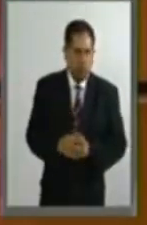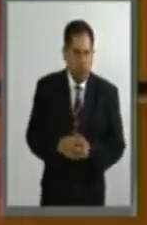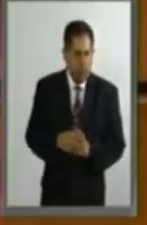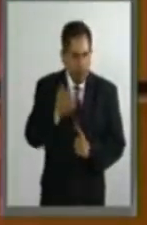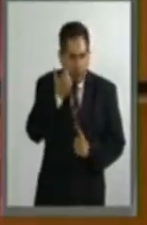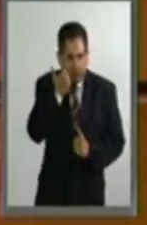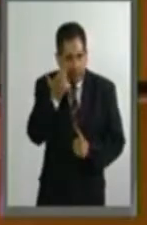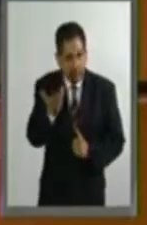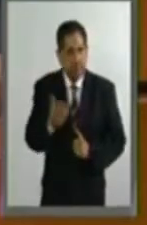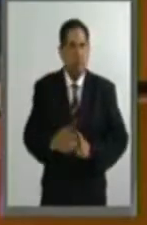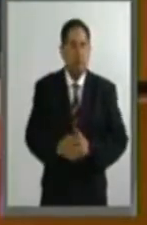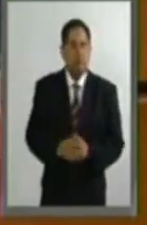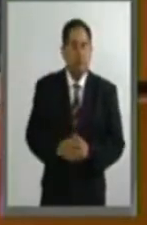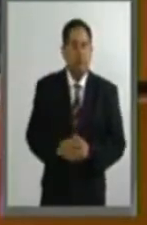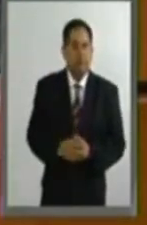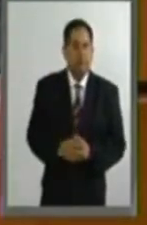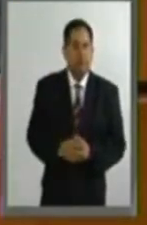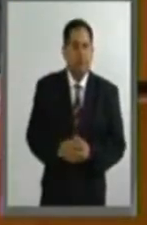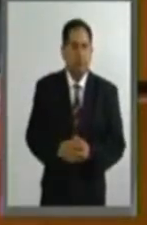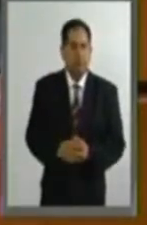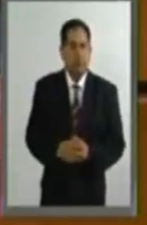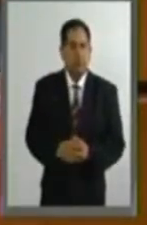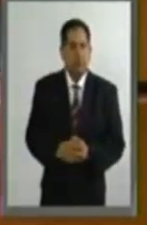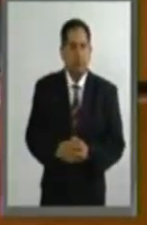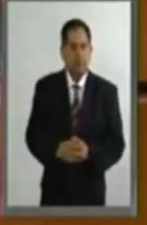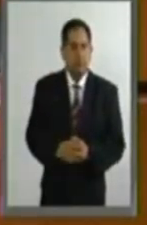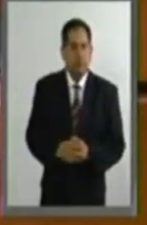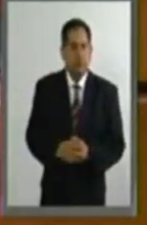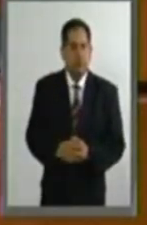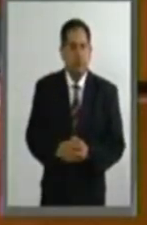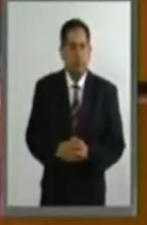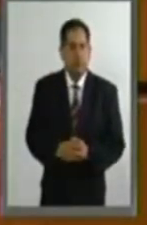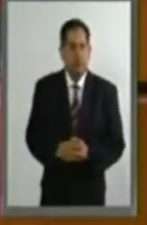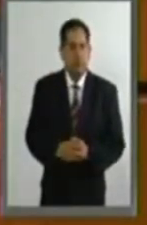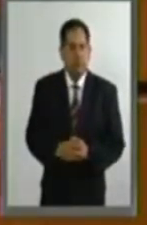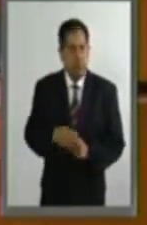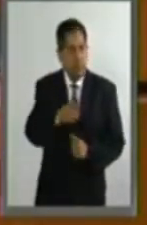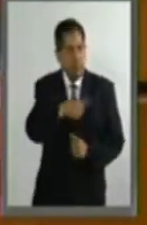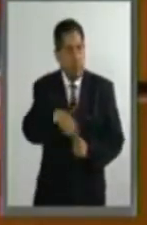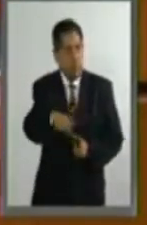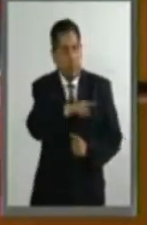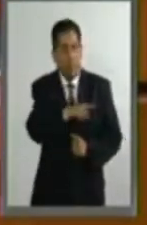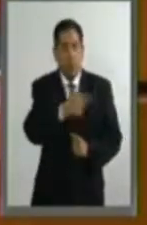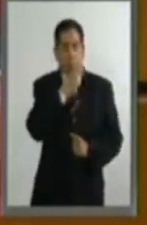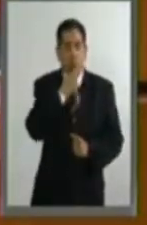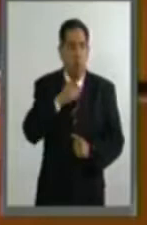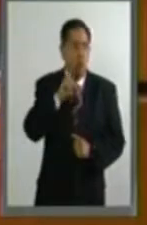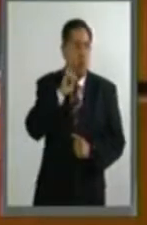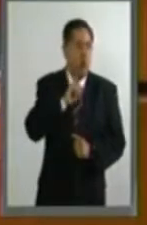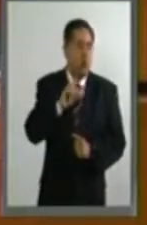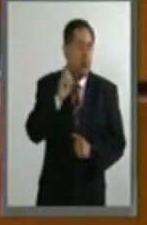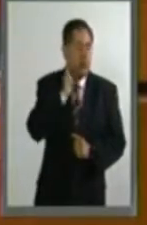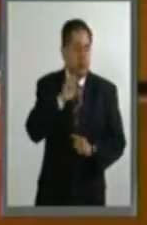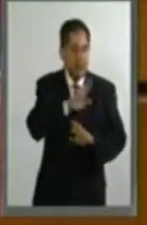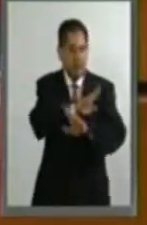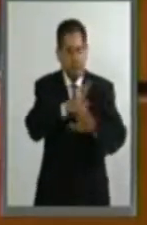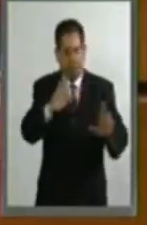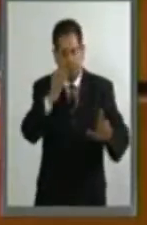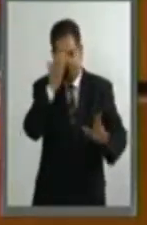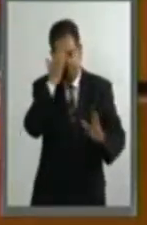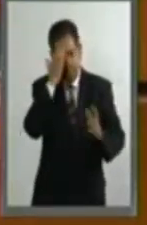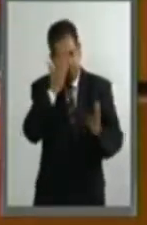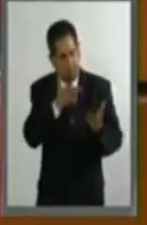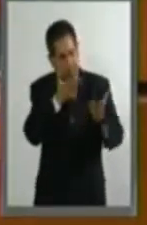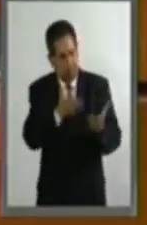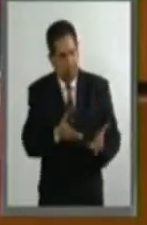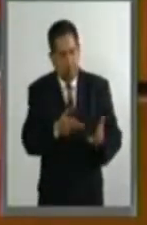externar un reconocimiento a los senadores y a las senadoras integrantes de